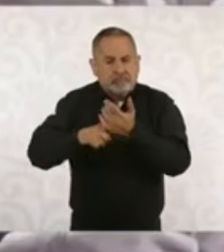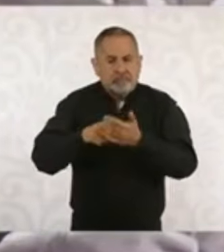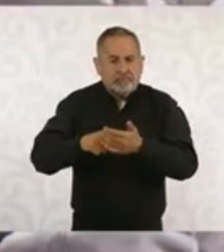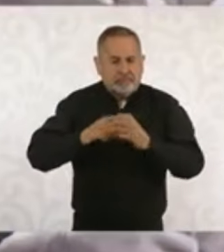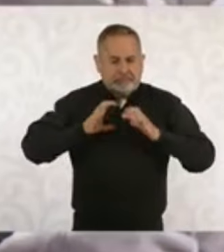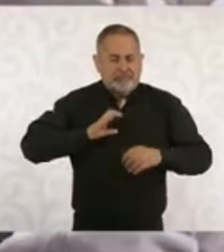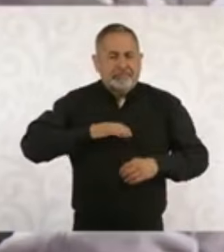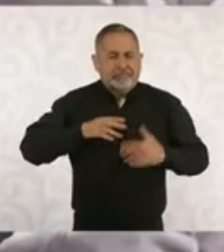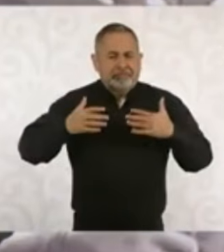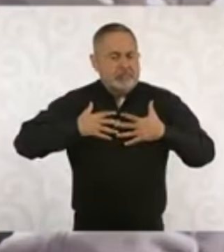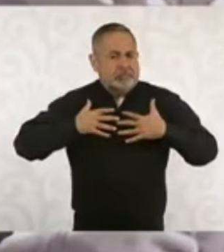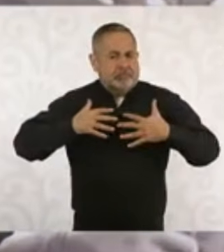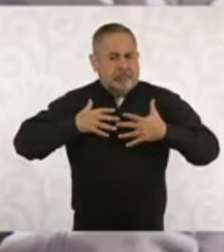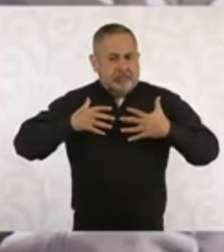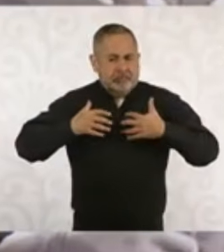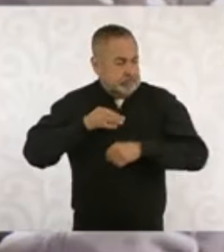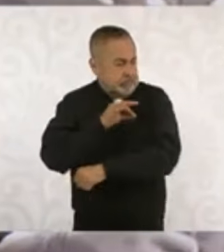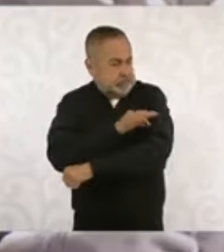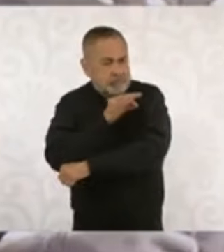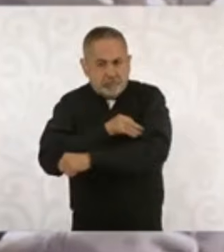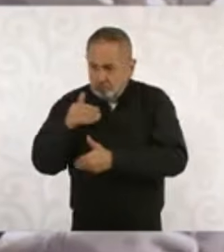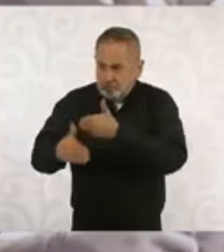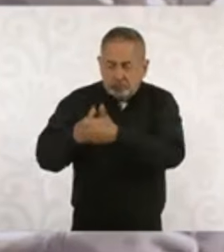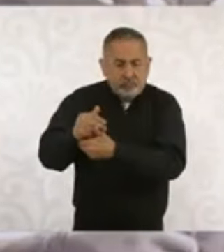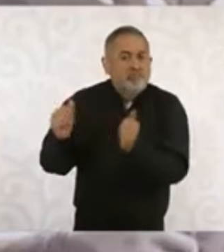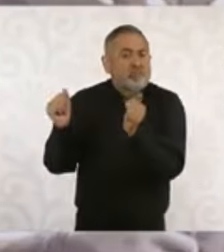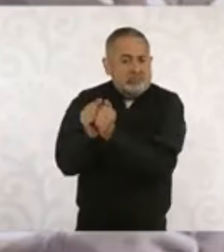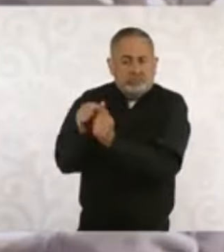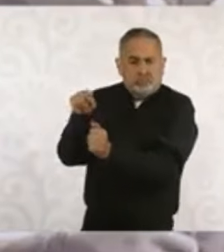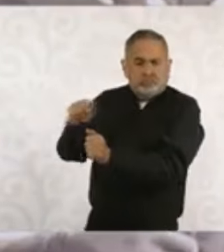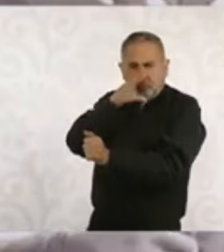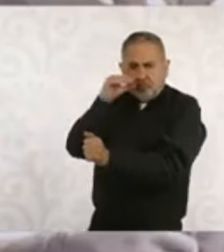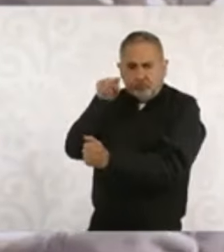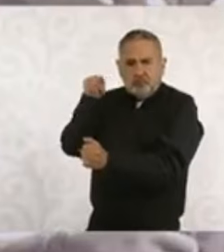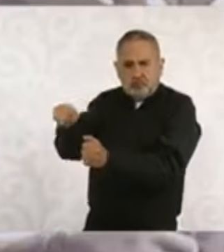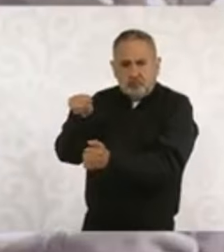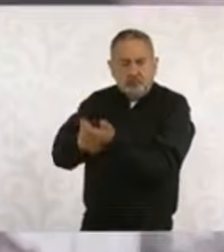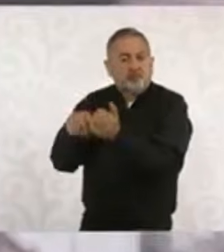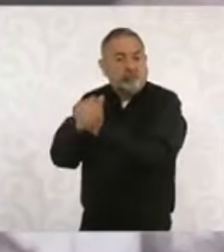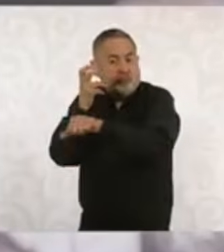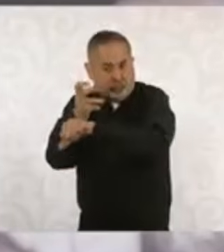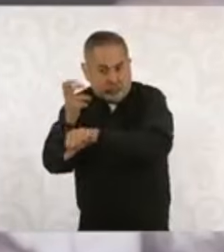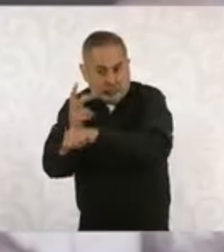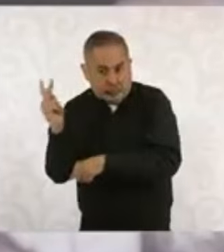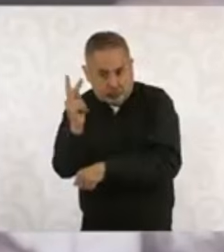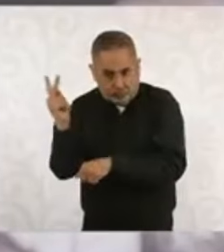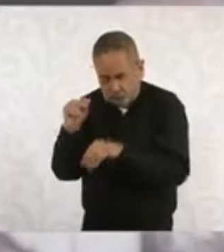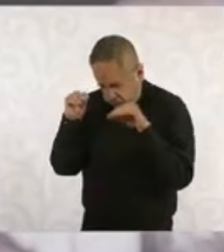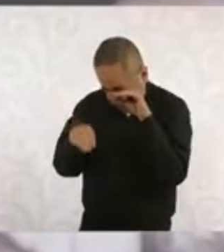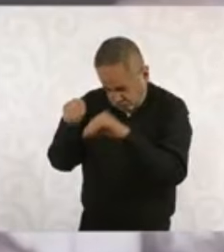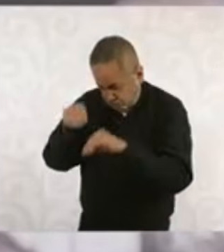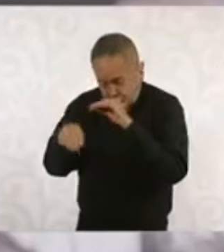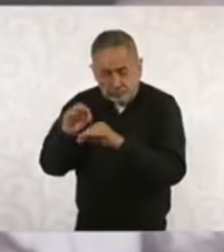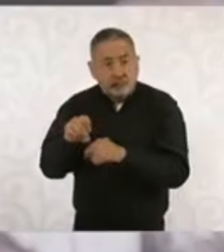pulmón. Es una vacuna que incluso están desarrollando en conjunto con un hospital de Estados Unidos y tienen